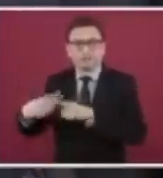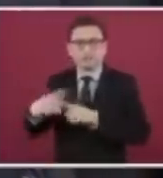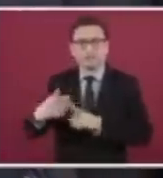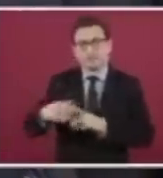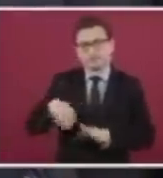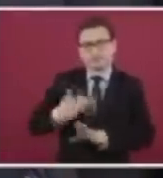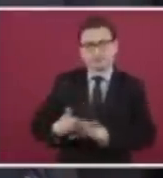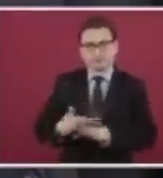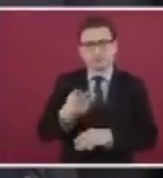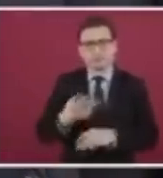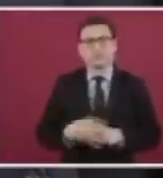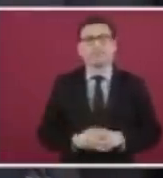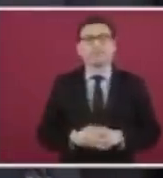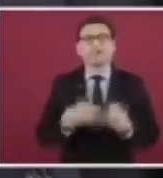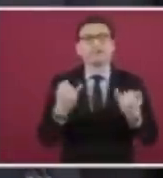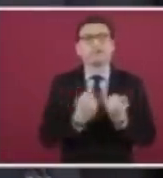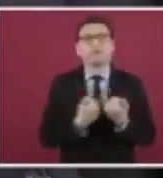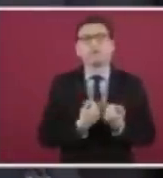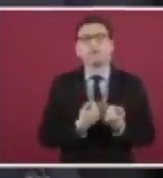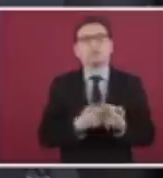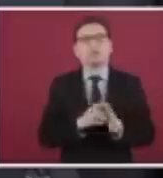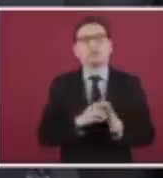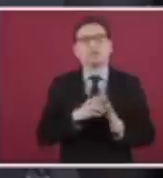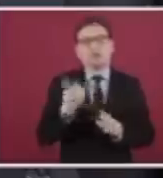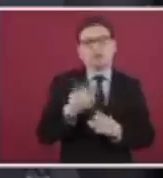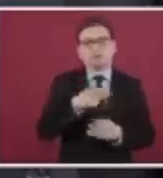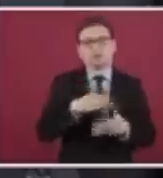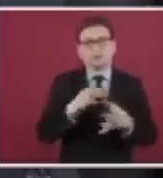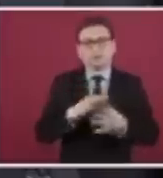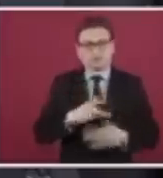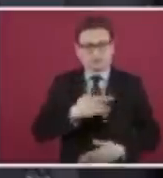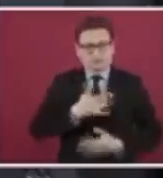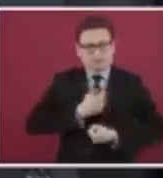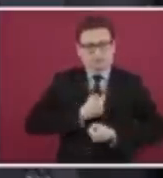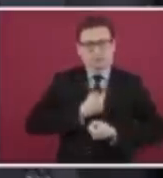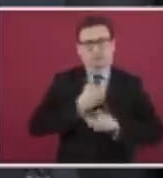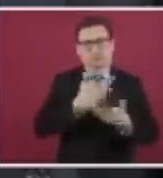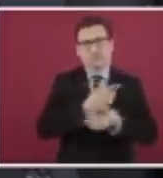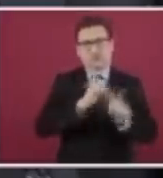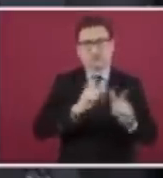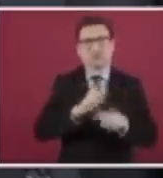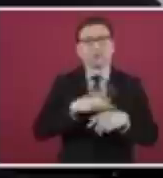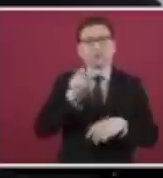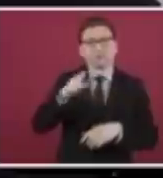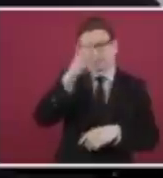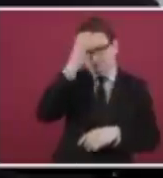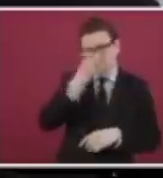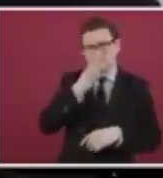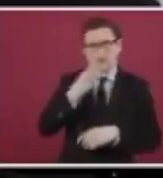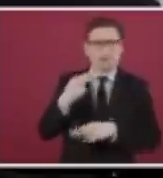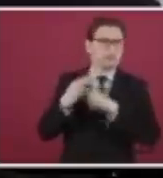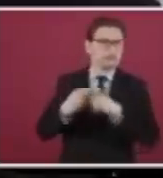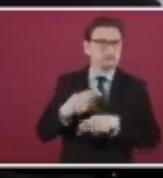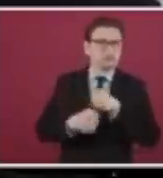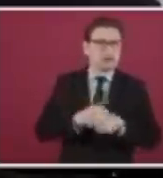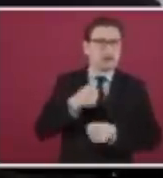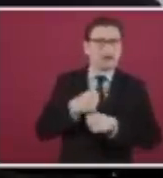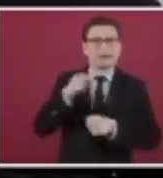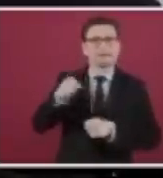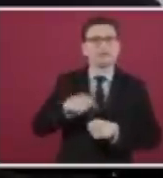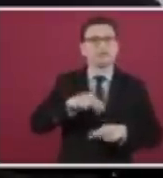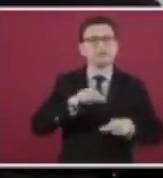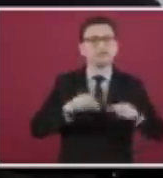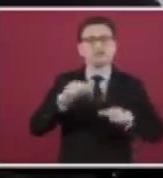Y también, bueno, pues como mencionaba, de la libertad de expresión, justo Coahuila en los últimos años ha tenido los primeros lugares